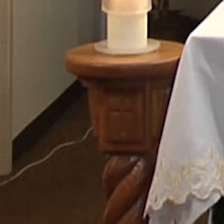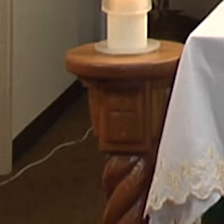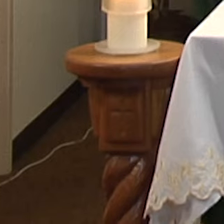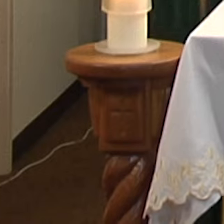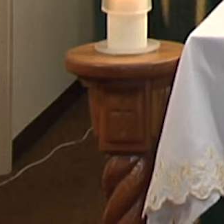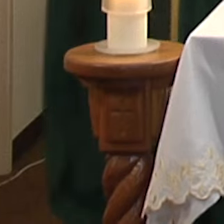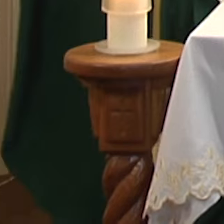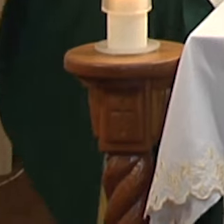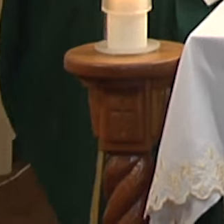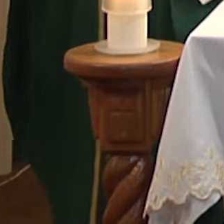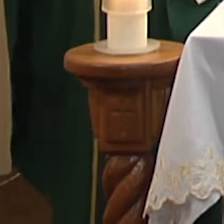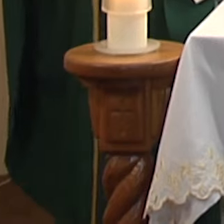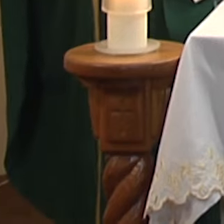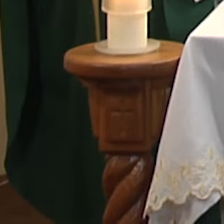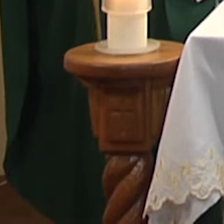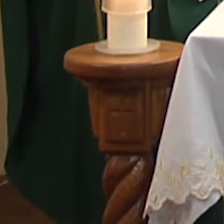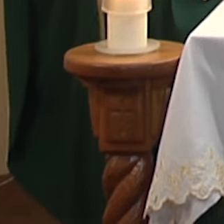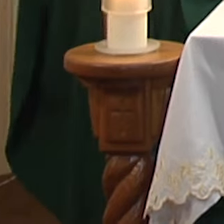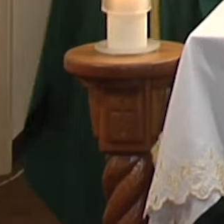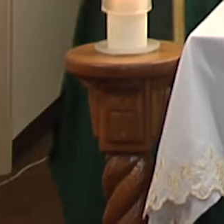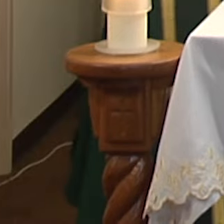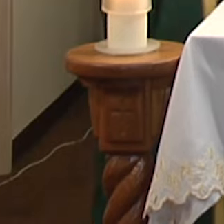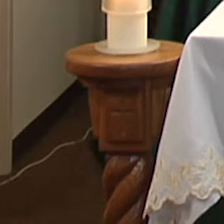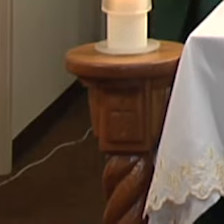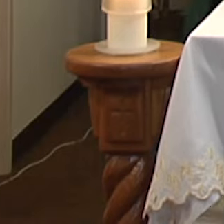al buscar la fe.